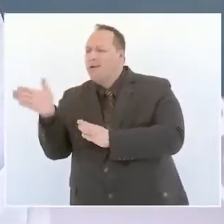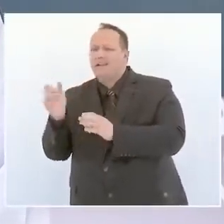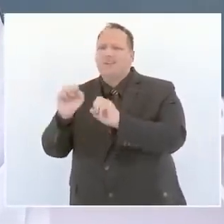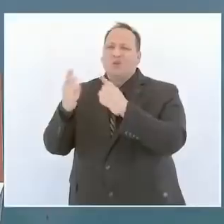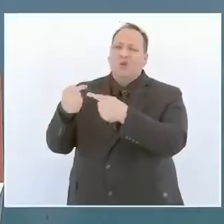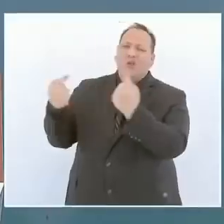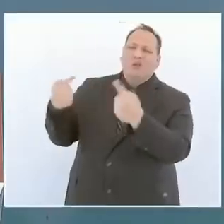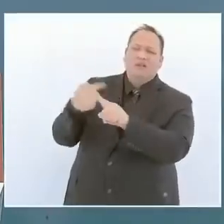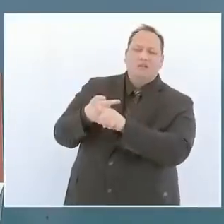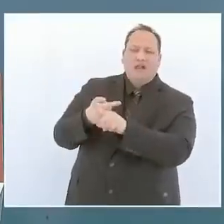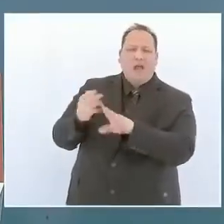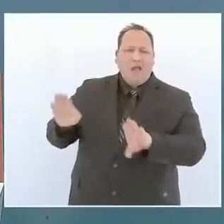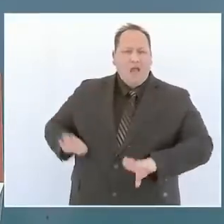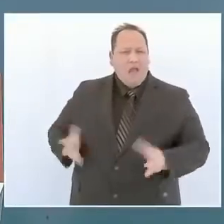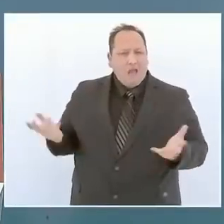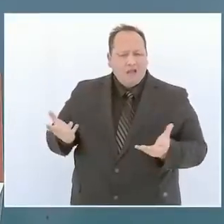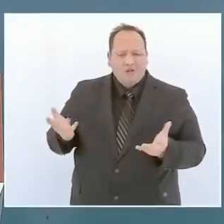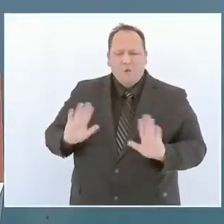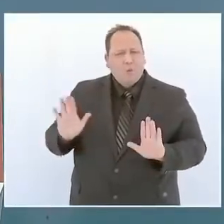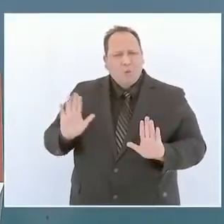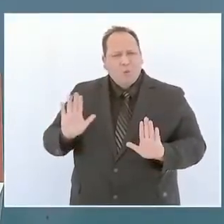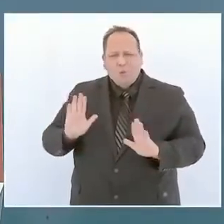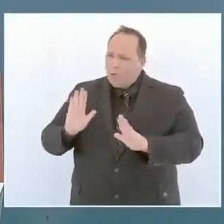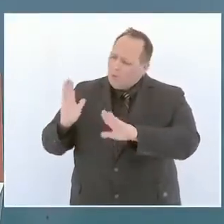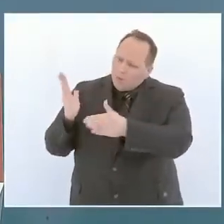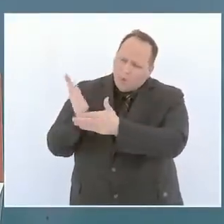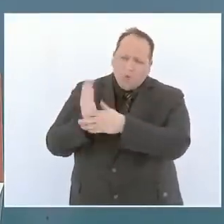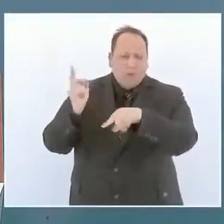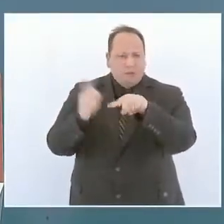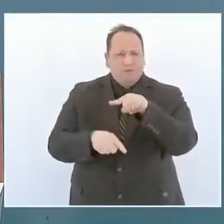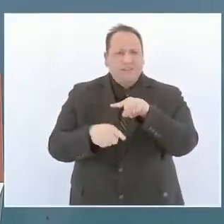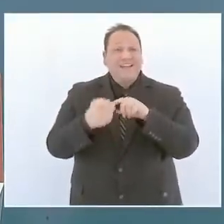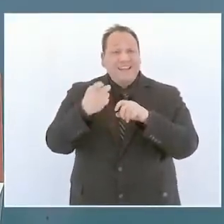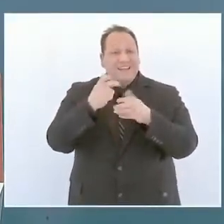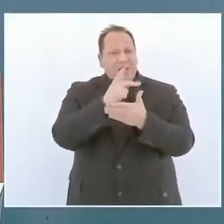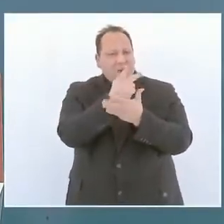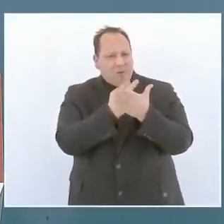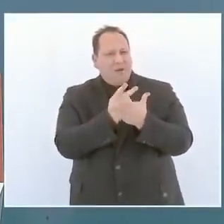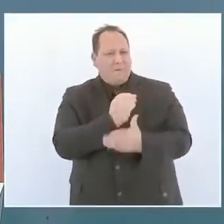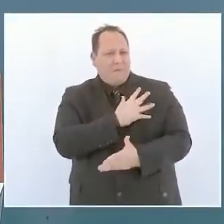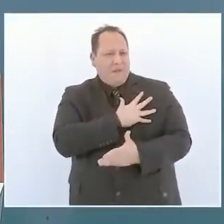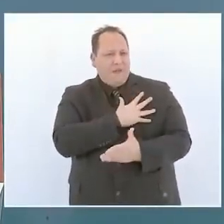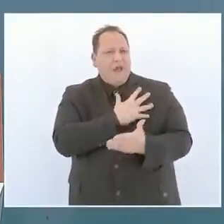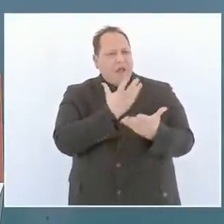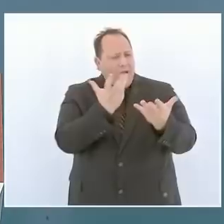antisociales. Por eso los programas de bienestar,